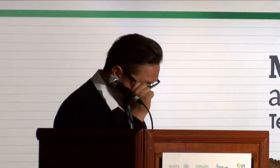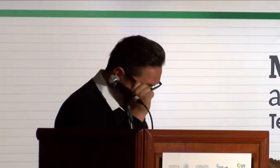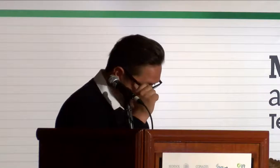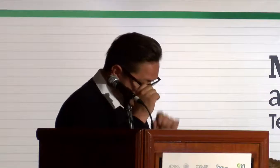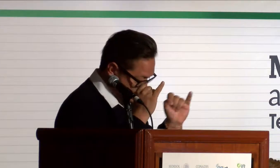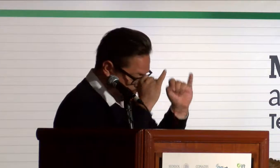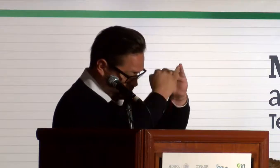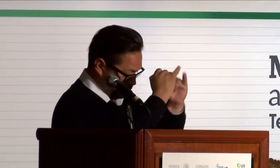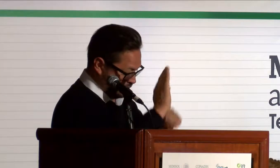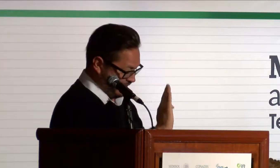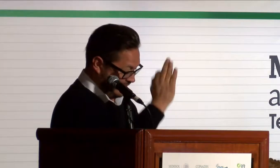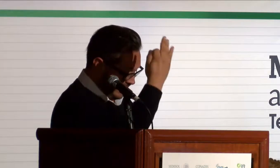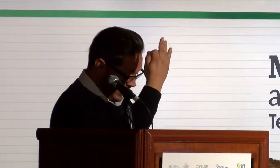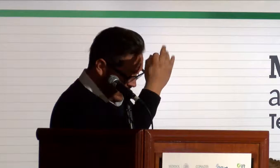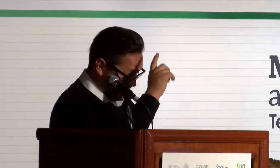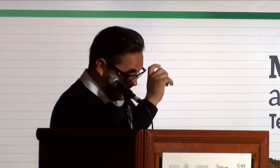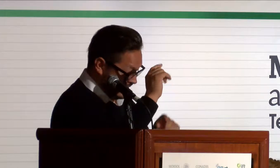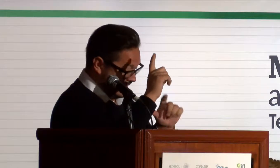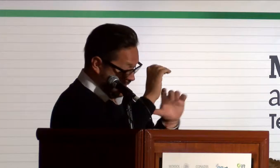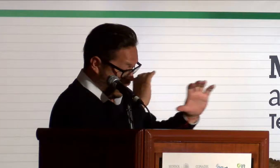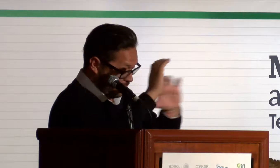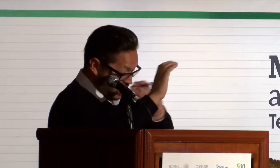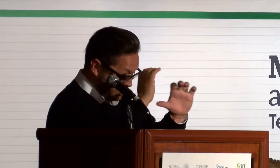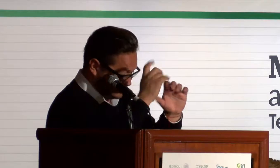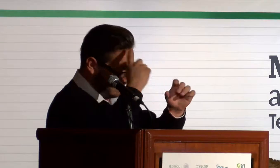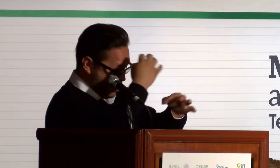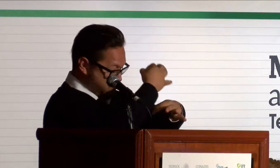Ahorita estamos en el 5.